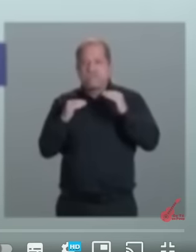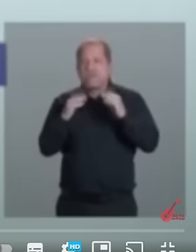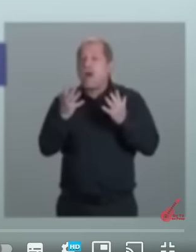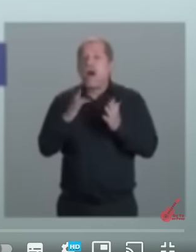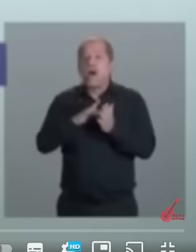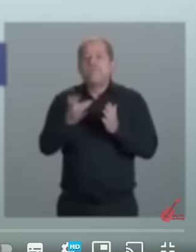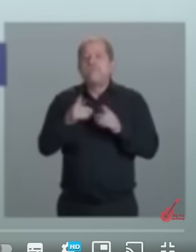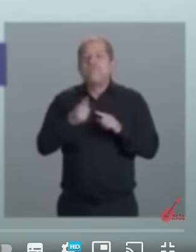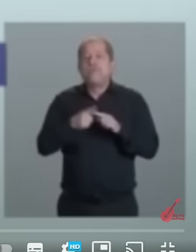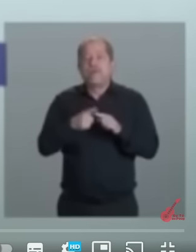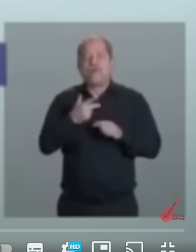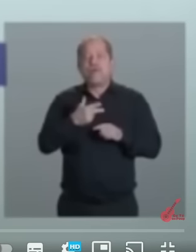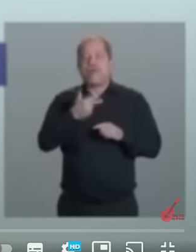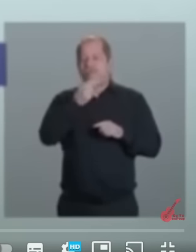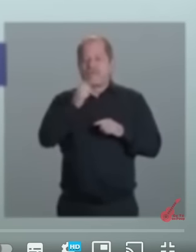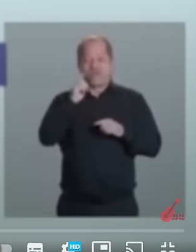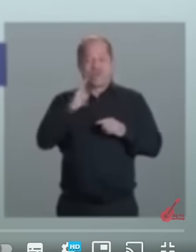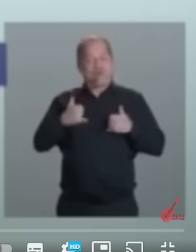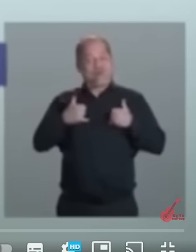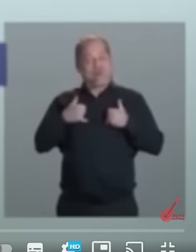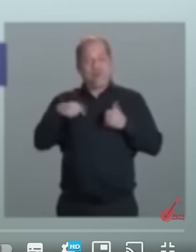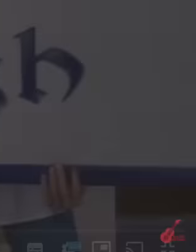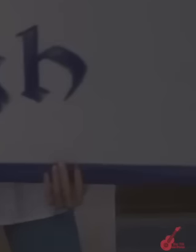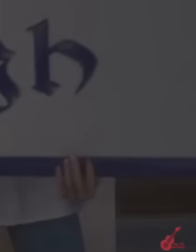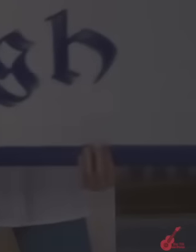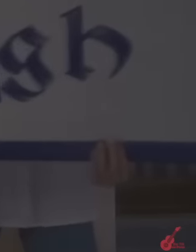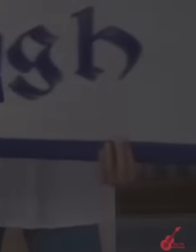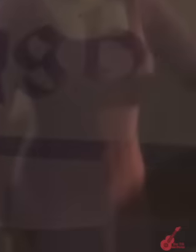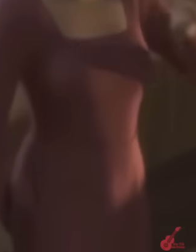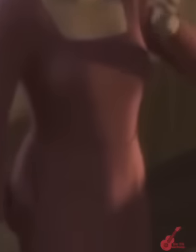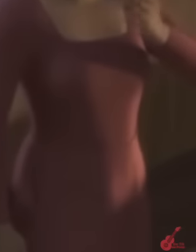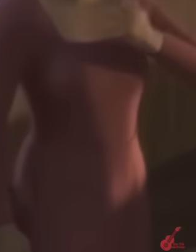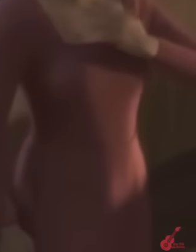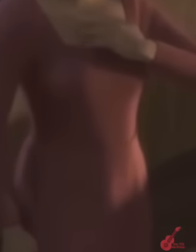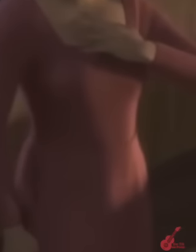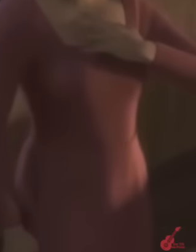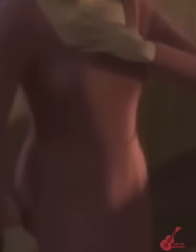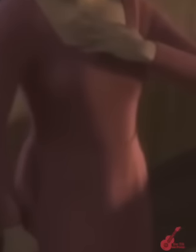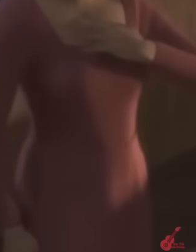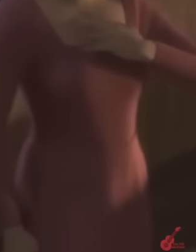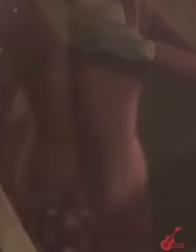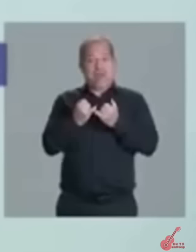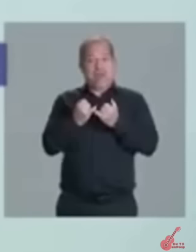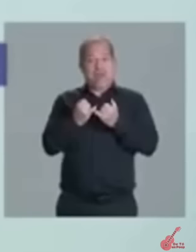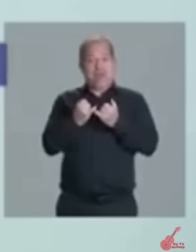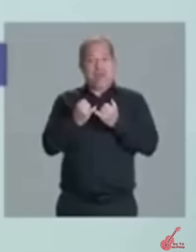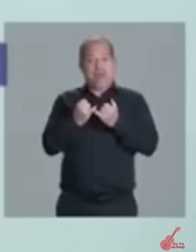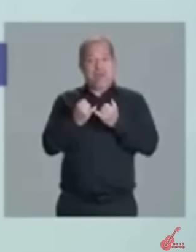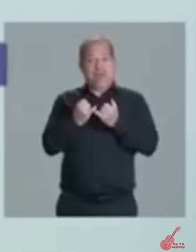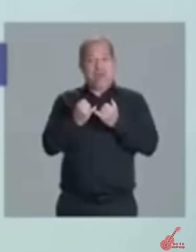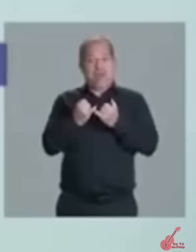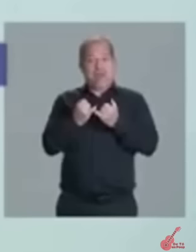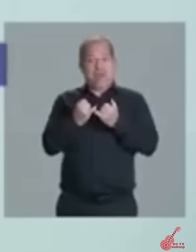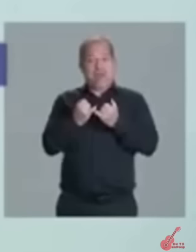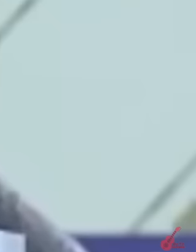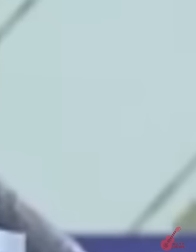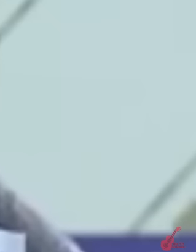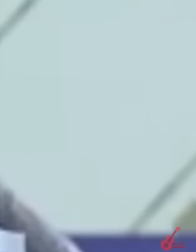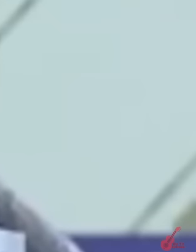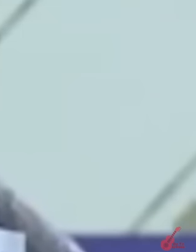pinche debate declarándole mi amor a la senadora Xochitl Gálvez. ¿What? ¿Qué